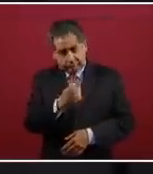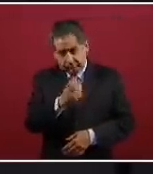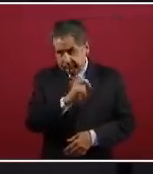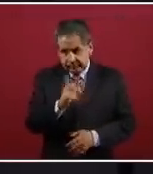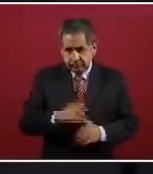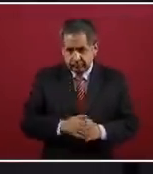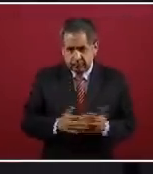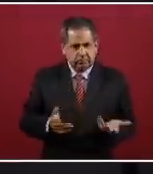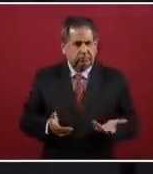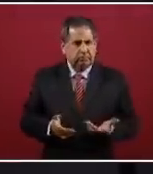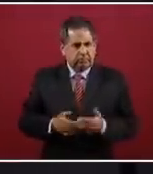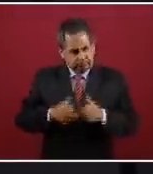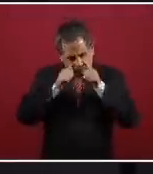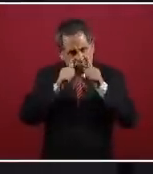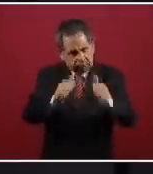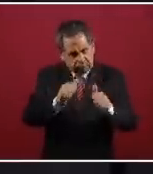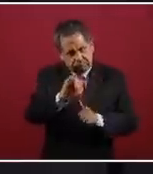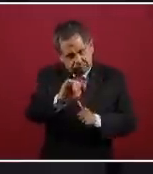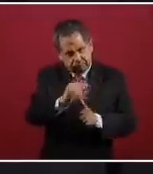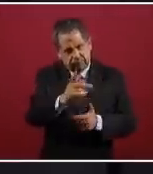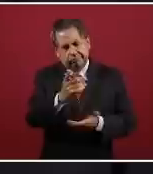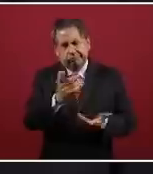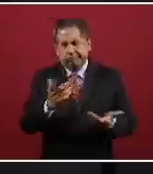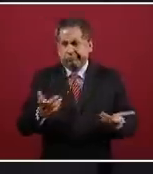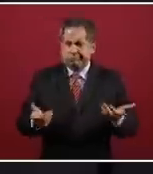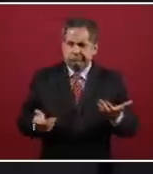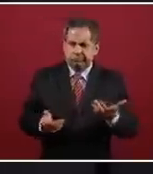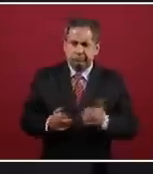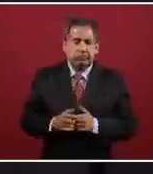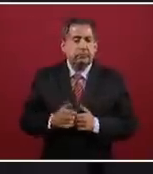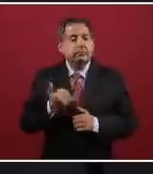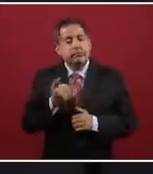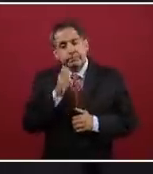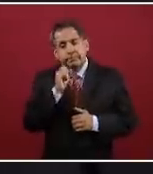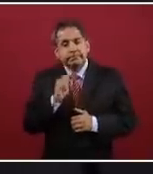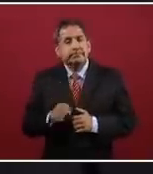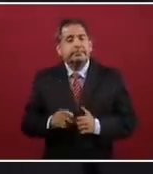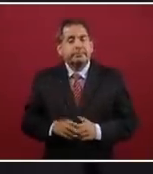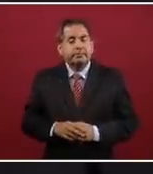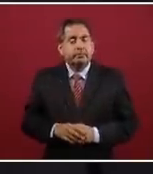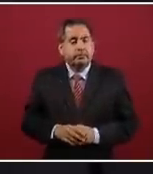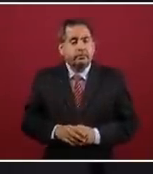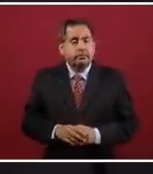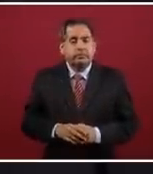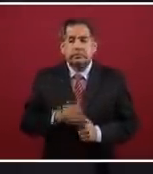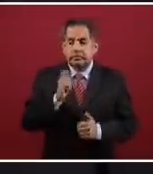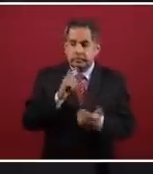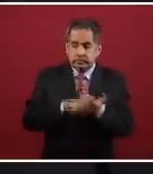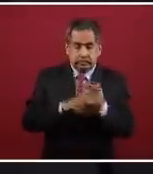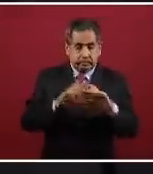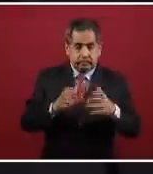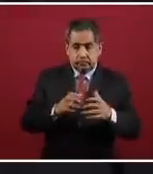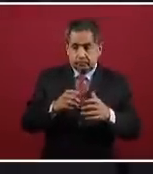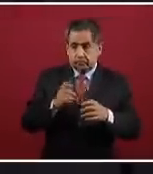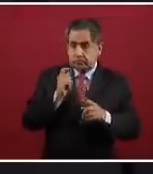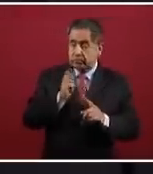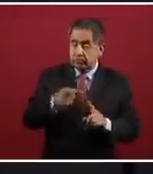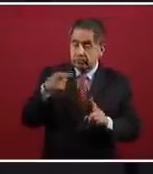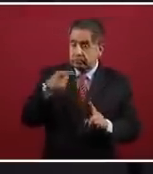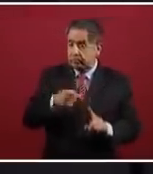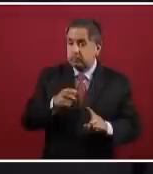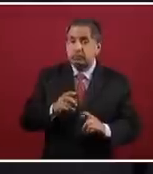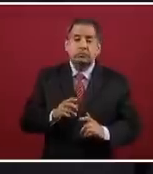Más se les va a atender. Y es un asunto que tiene que ver